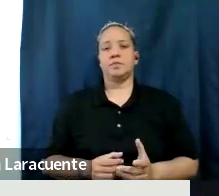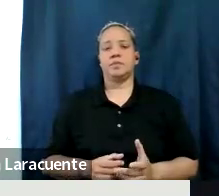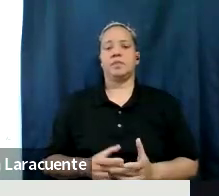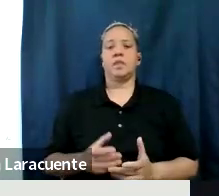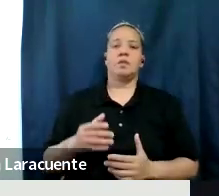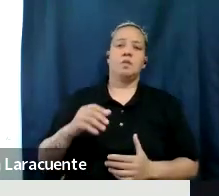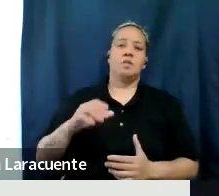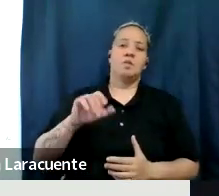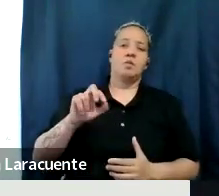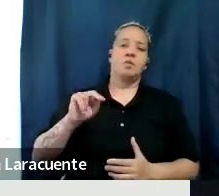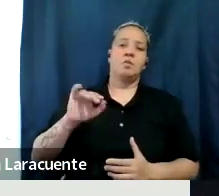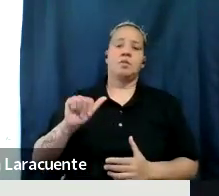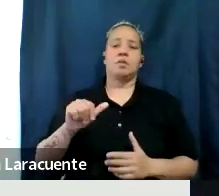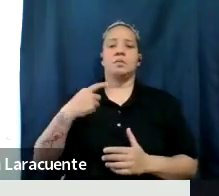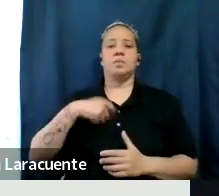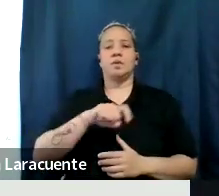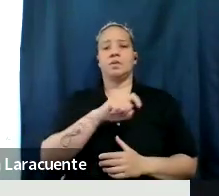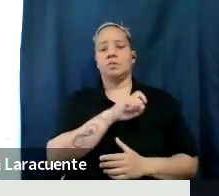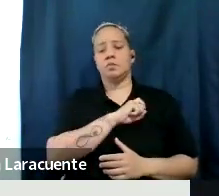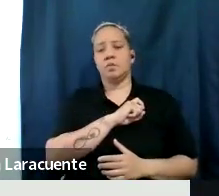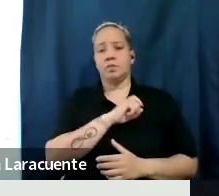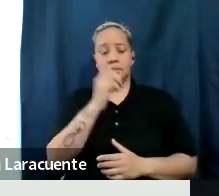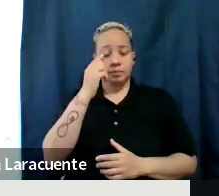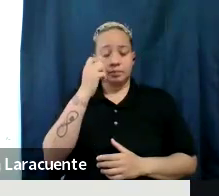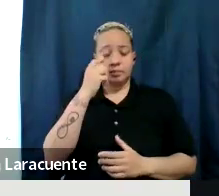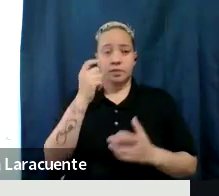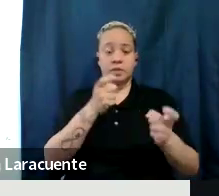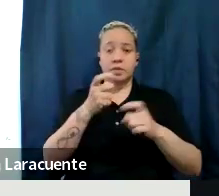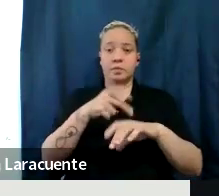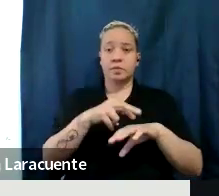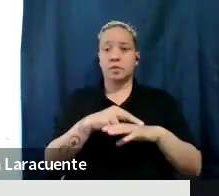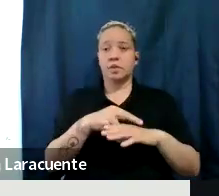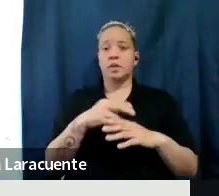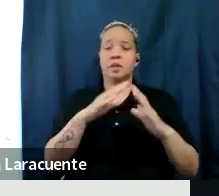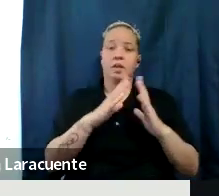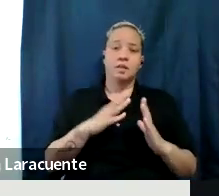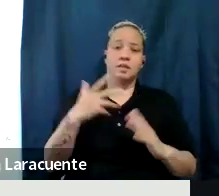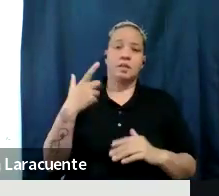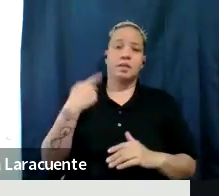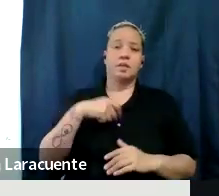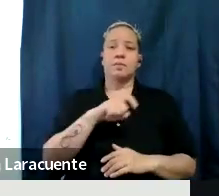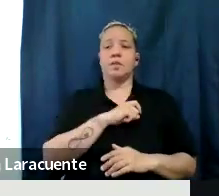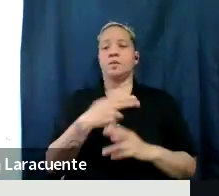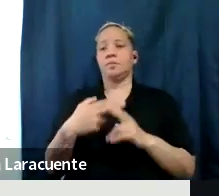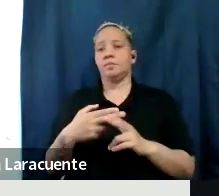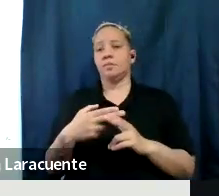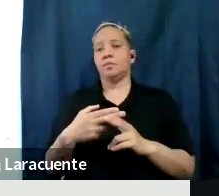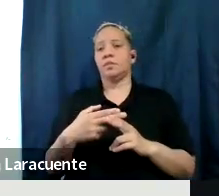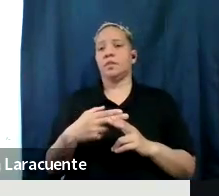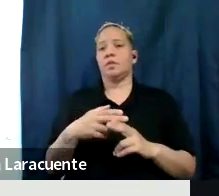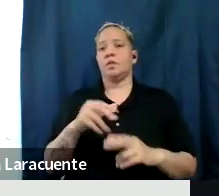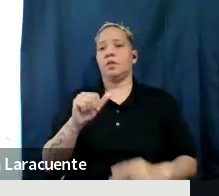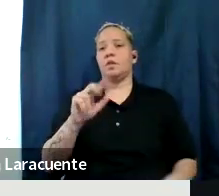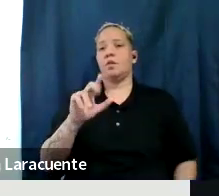instituciones culturales, sociales de la isla, llámese Casa de España, llámese el Auxilio